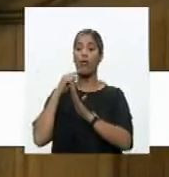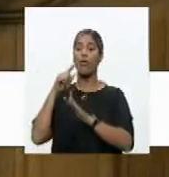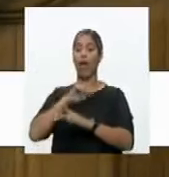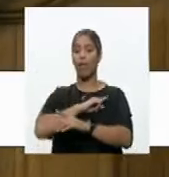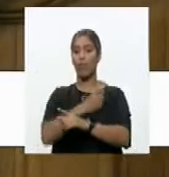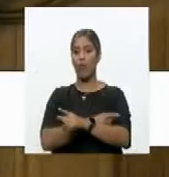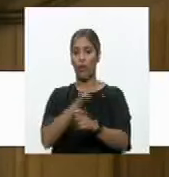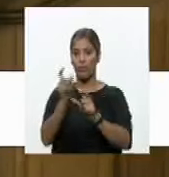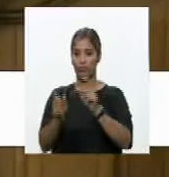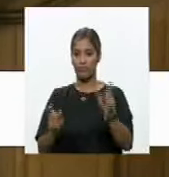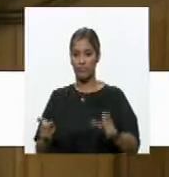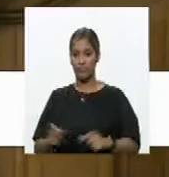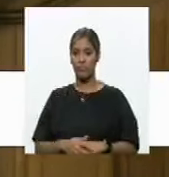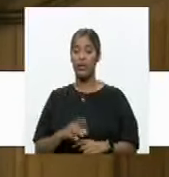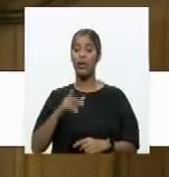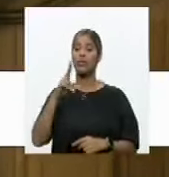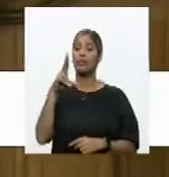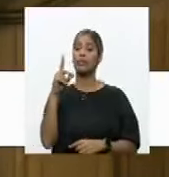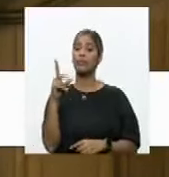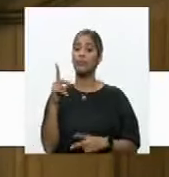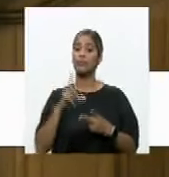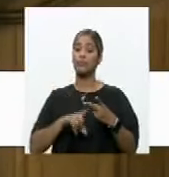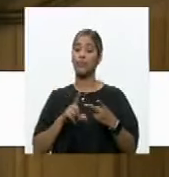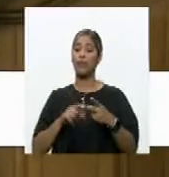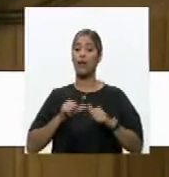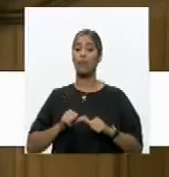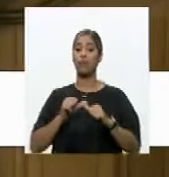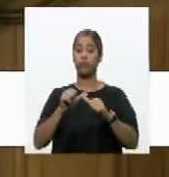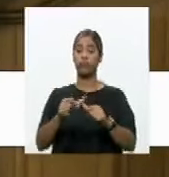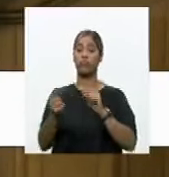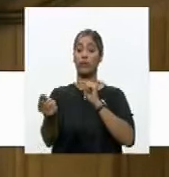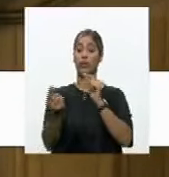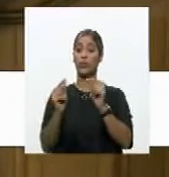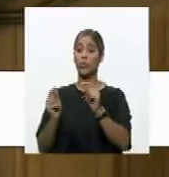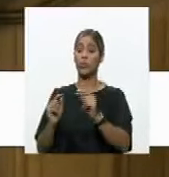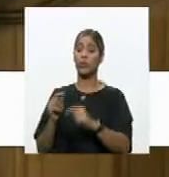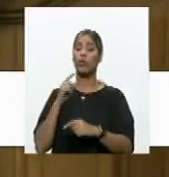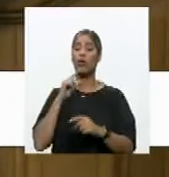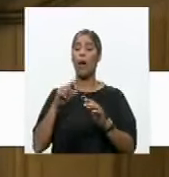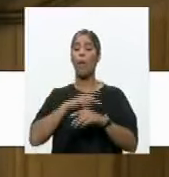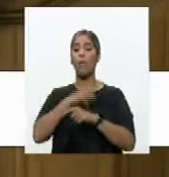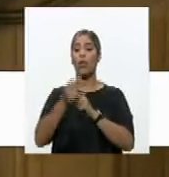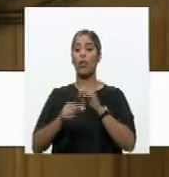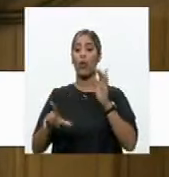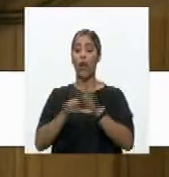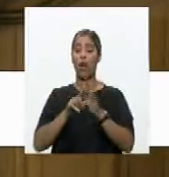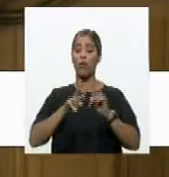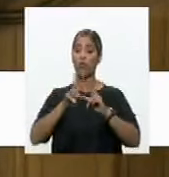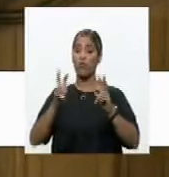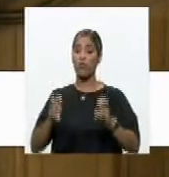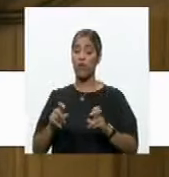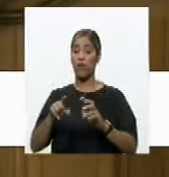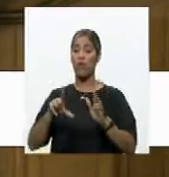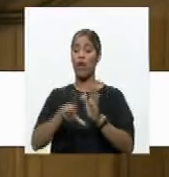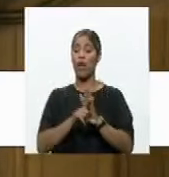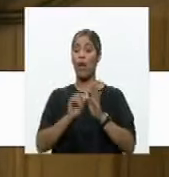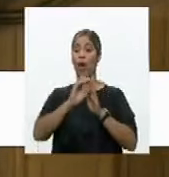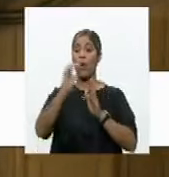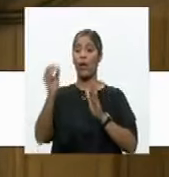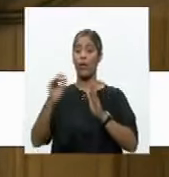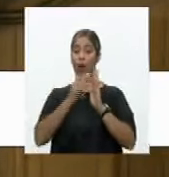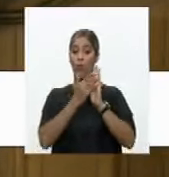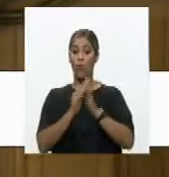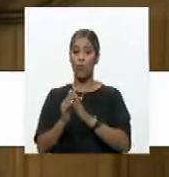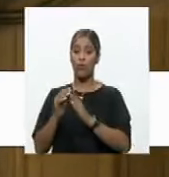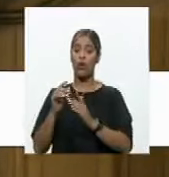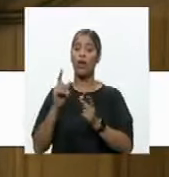Ciudadano. Segundo, continuación de la segunda discusión del proyecto de ley de reforma de la Ley Orgánica de las Comunas,